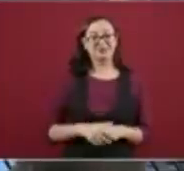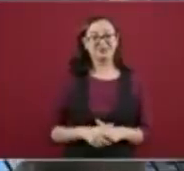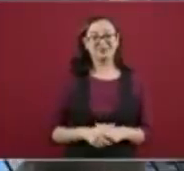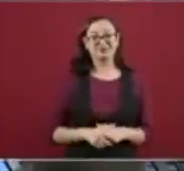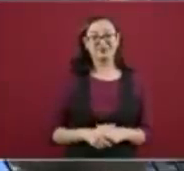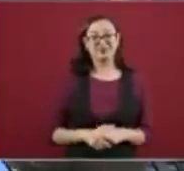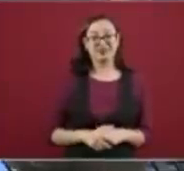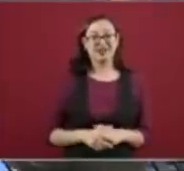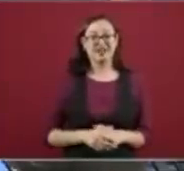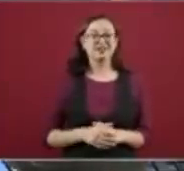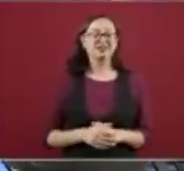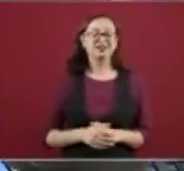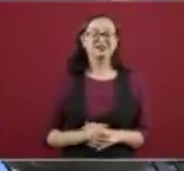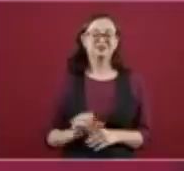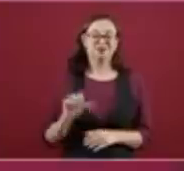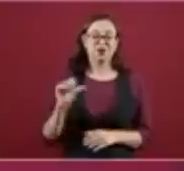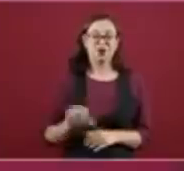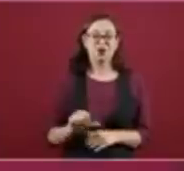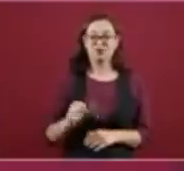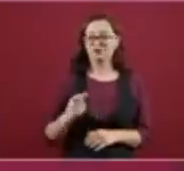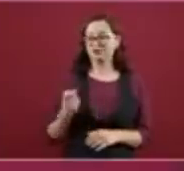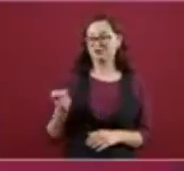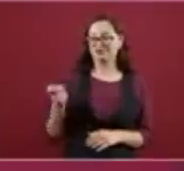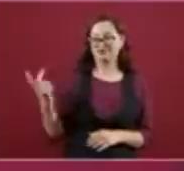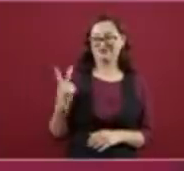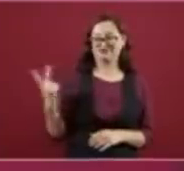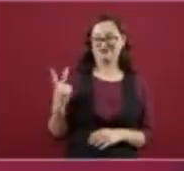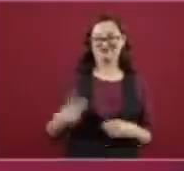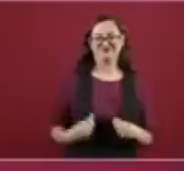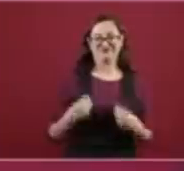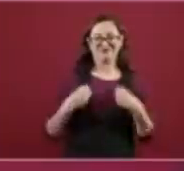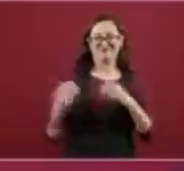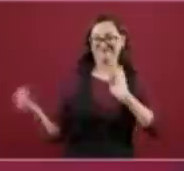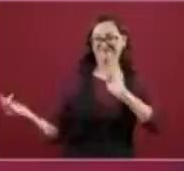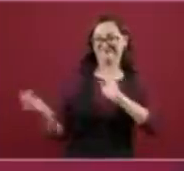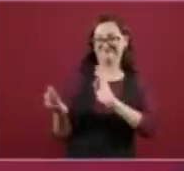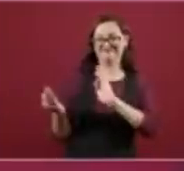cerca y y hoy